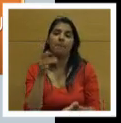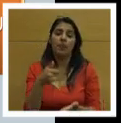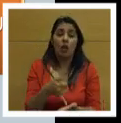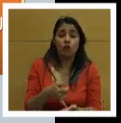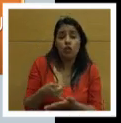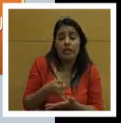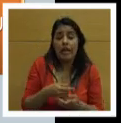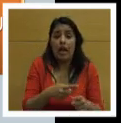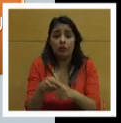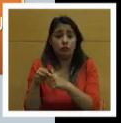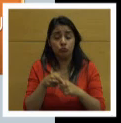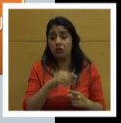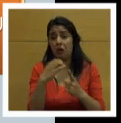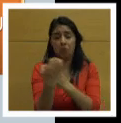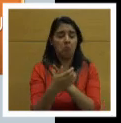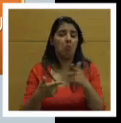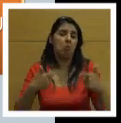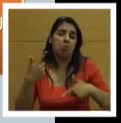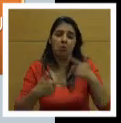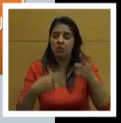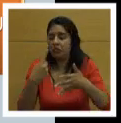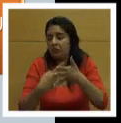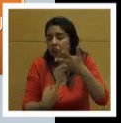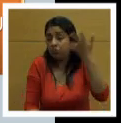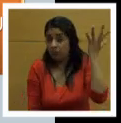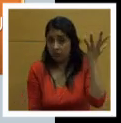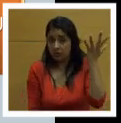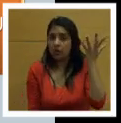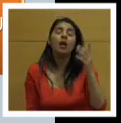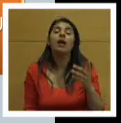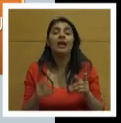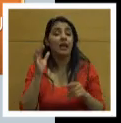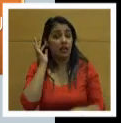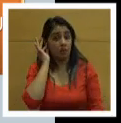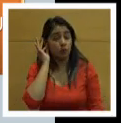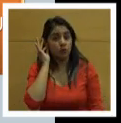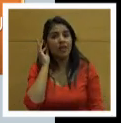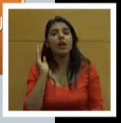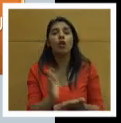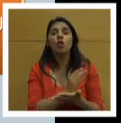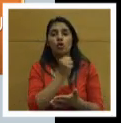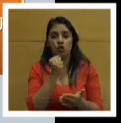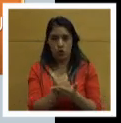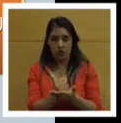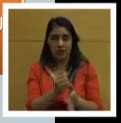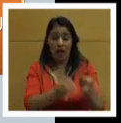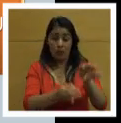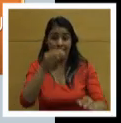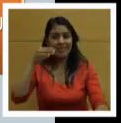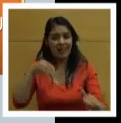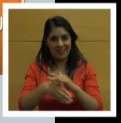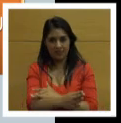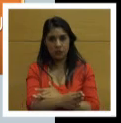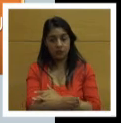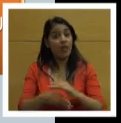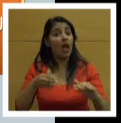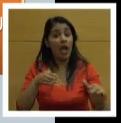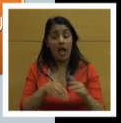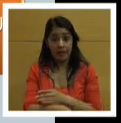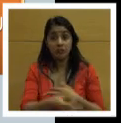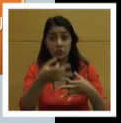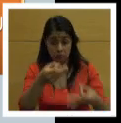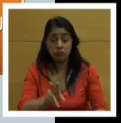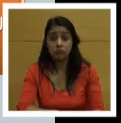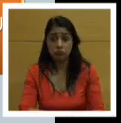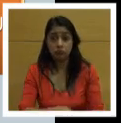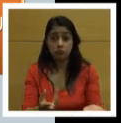condiciones sociales, culturales, políticas, ¿no es cierto?, jurídicas, etcétera, logren el buen acceso a la justicia, un acceso real a